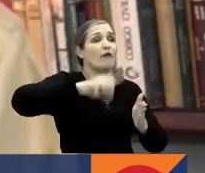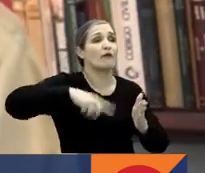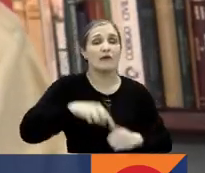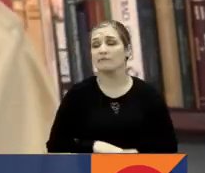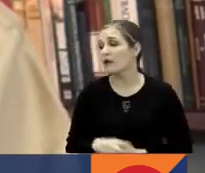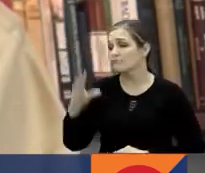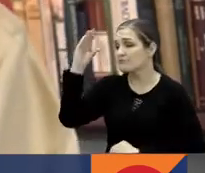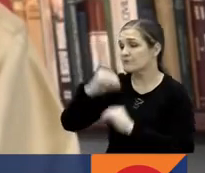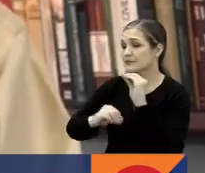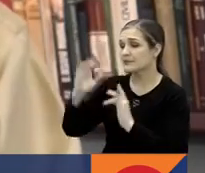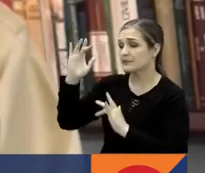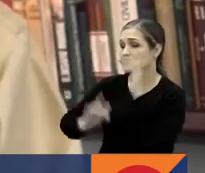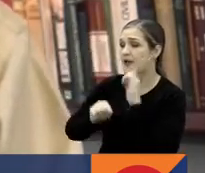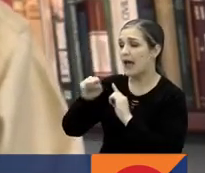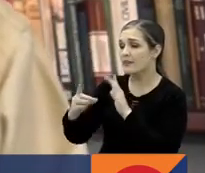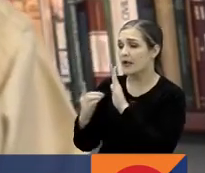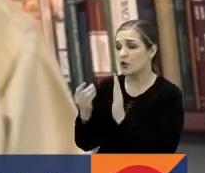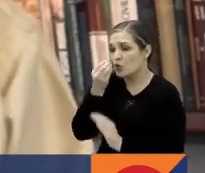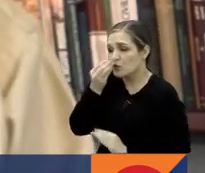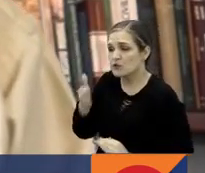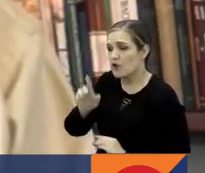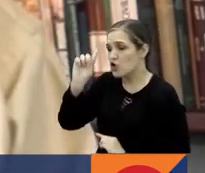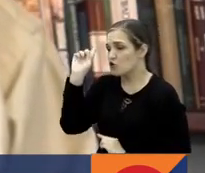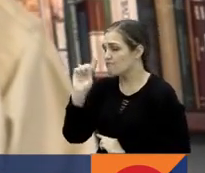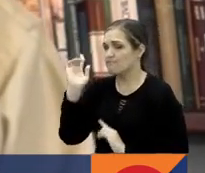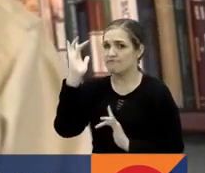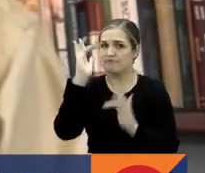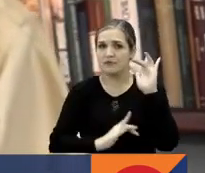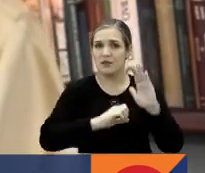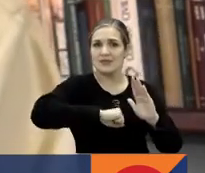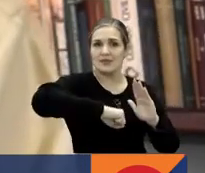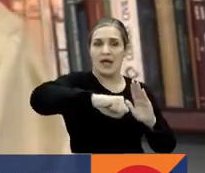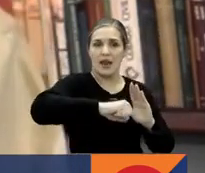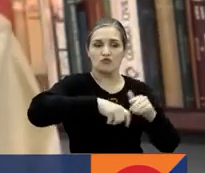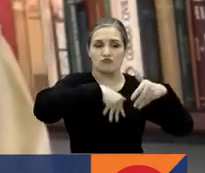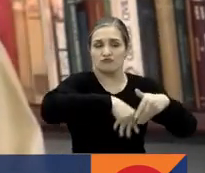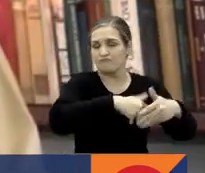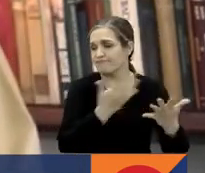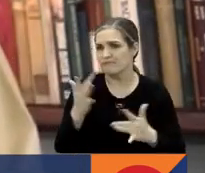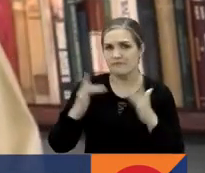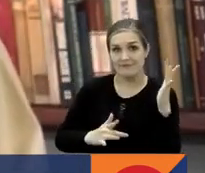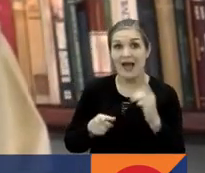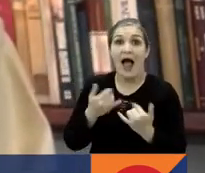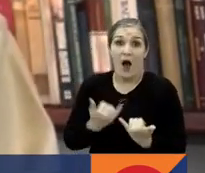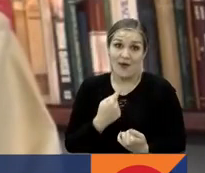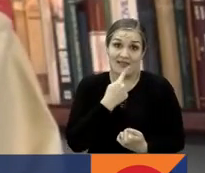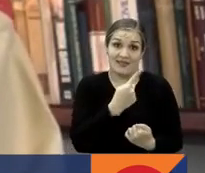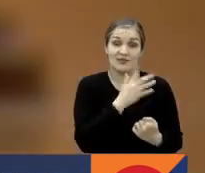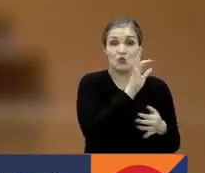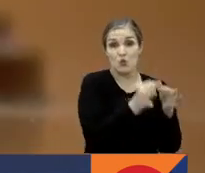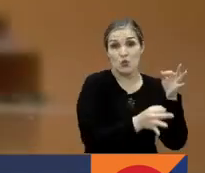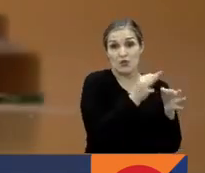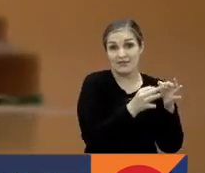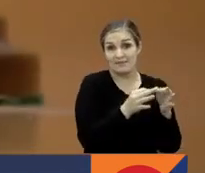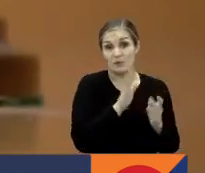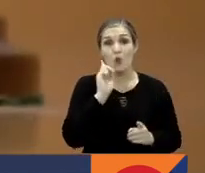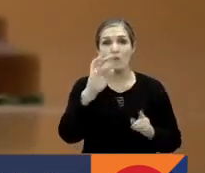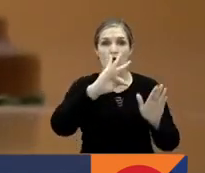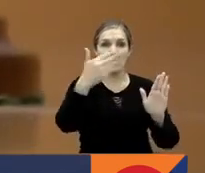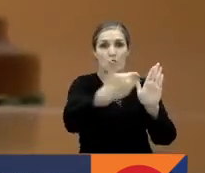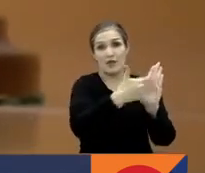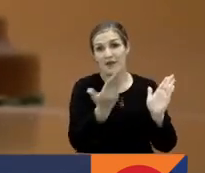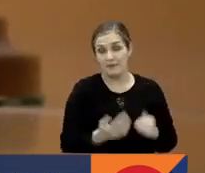puede ser un instrumento para violar un derecho fundamental a la protesta, que es lo que está diciendo el juez de tutela. Ahora los